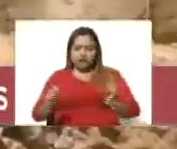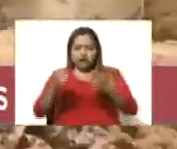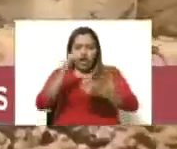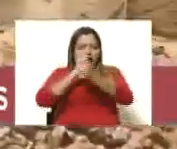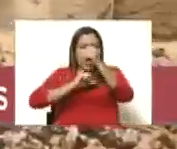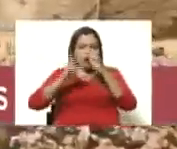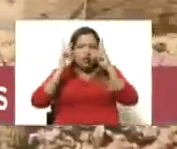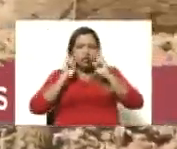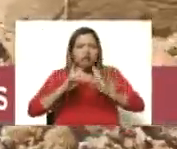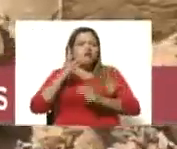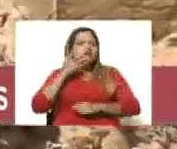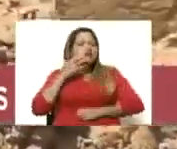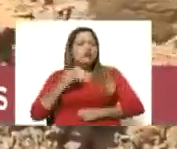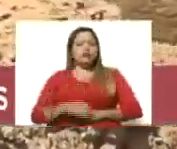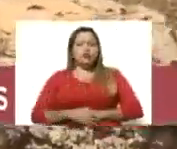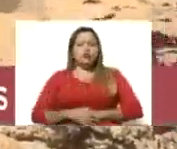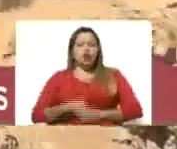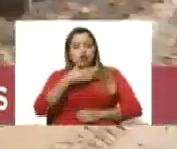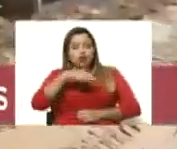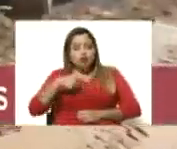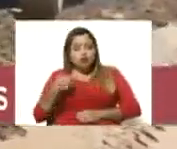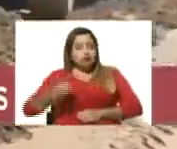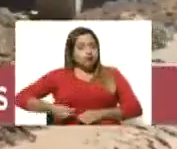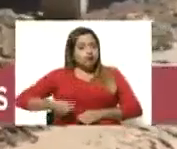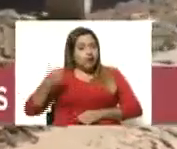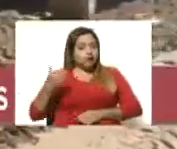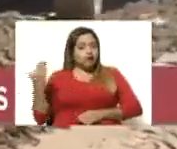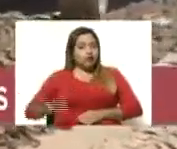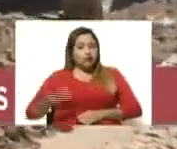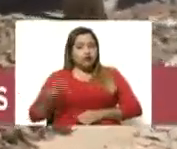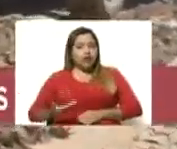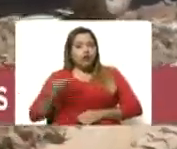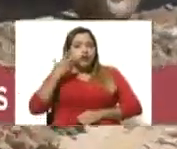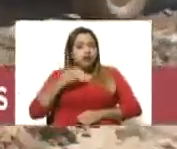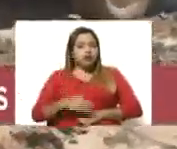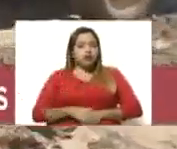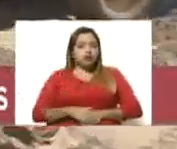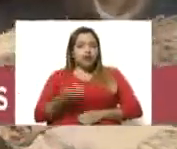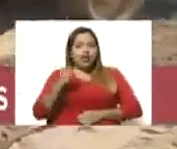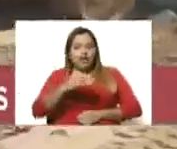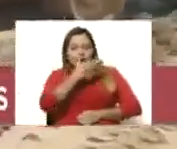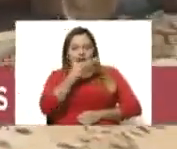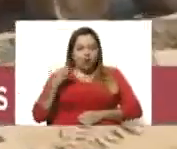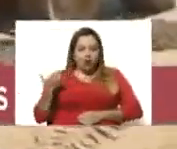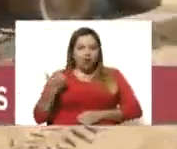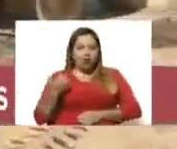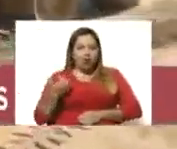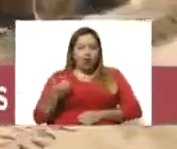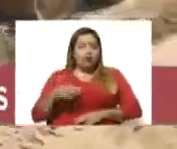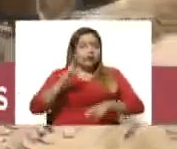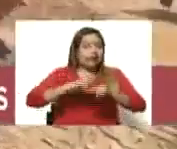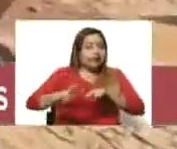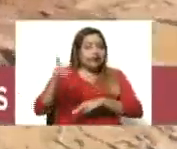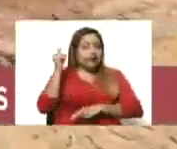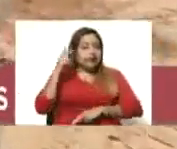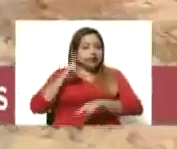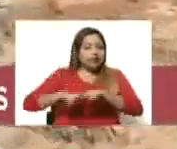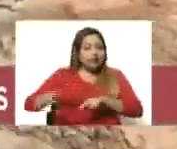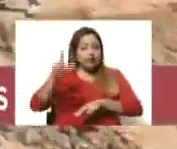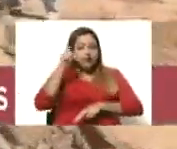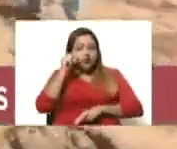ejemplo. Y para nosotros lo más importante como UNICEF, bueno, que pronto tengamos las mejores condiciones para que niños, niñas y